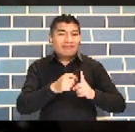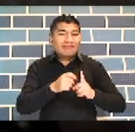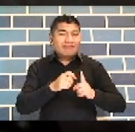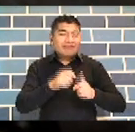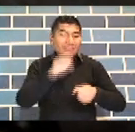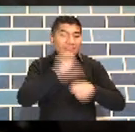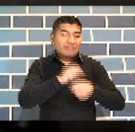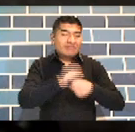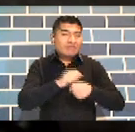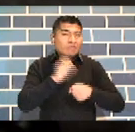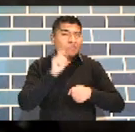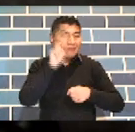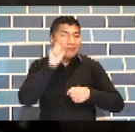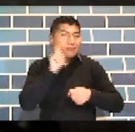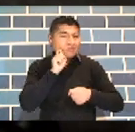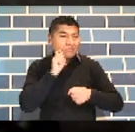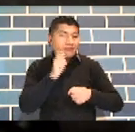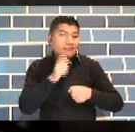nuestros barrios,